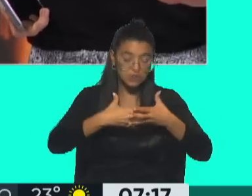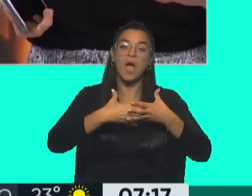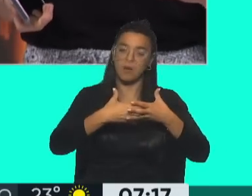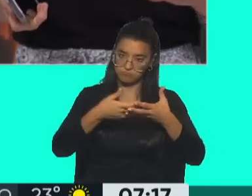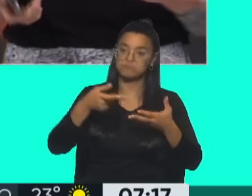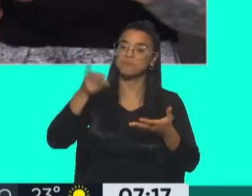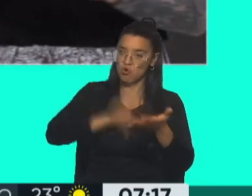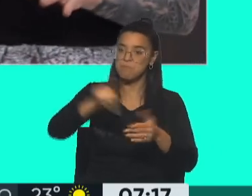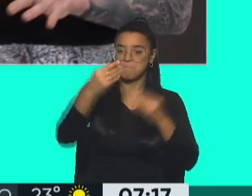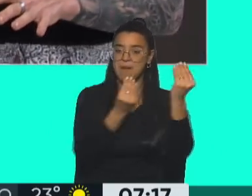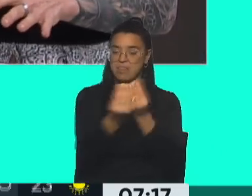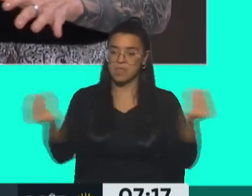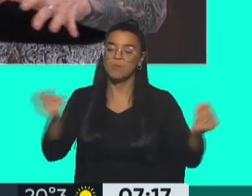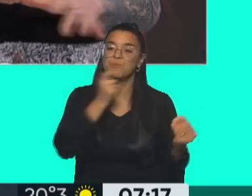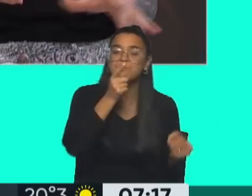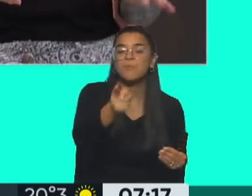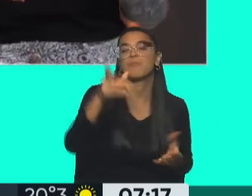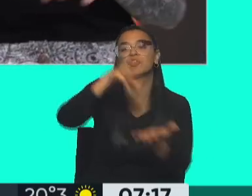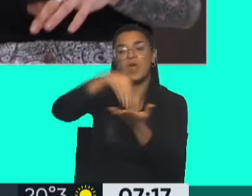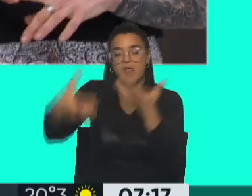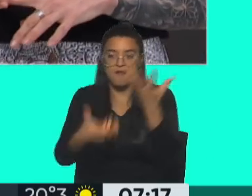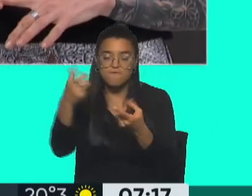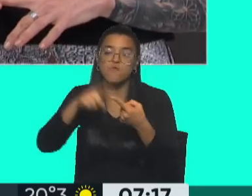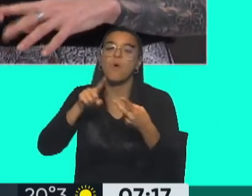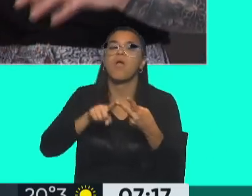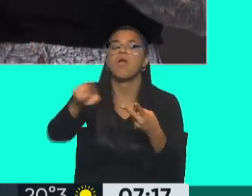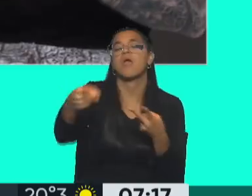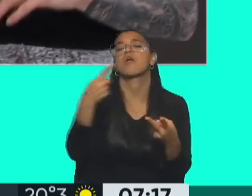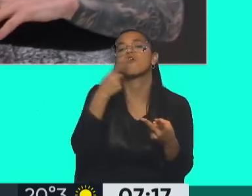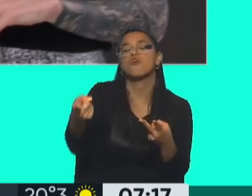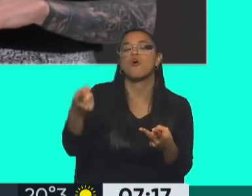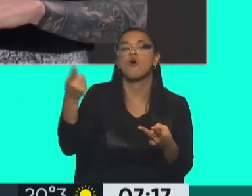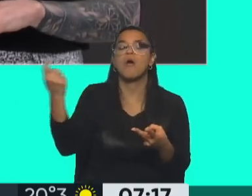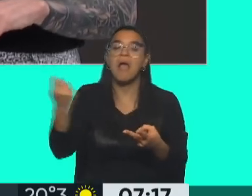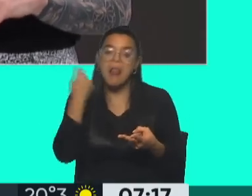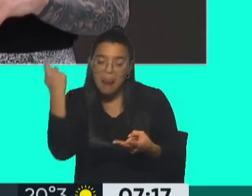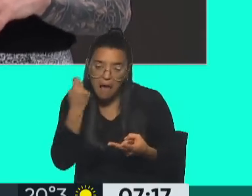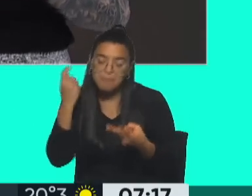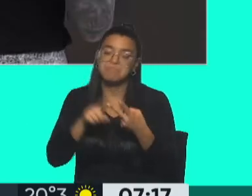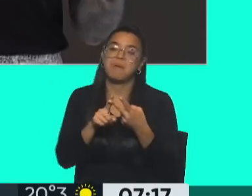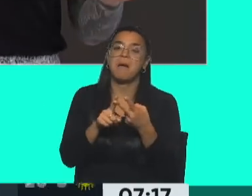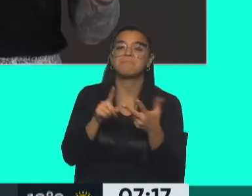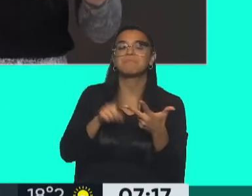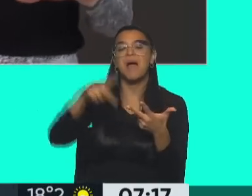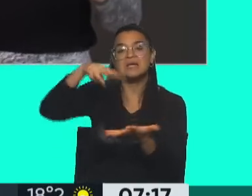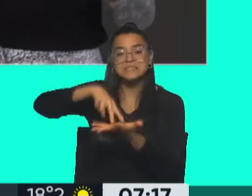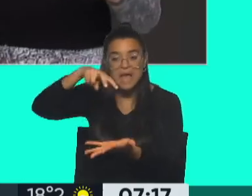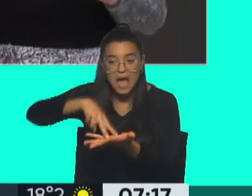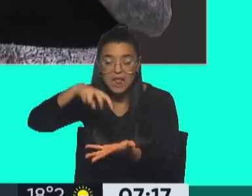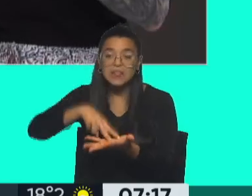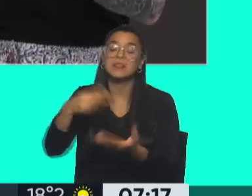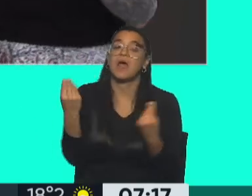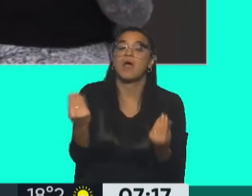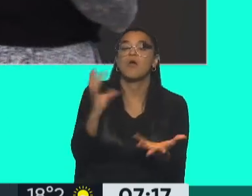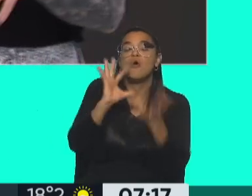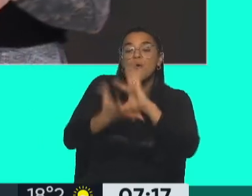revalida los mandatos. Hablamos de la provincia de Tierra del Fuego, hablamos de la provincia de La Pampa, de Salta, hay otro escenario